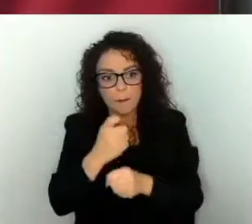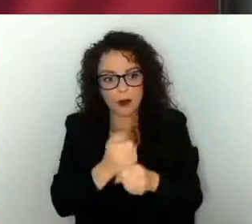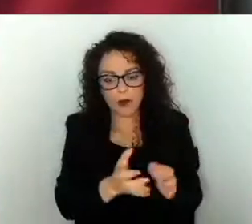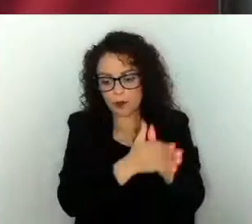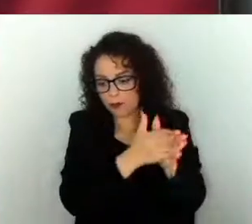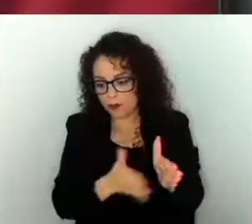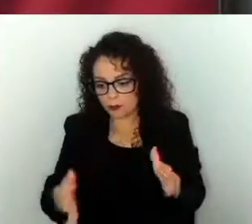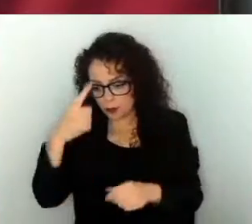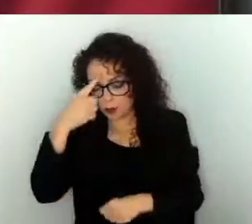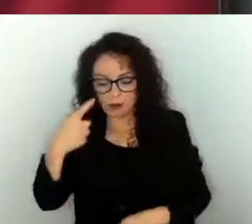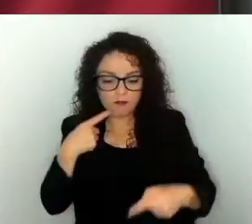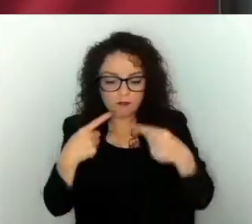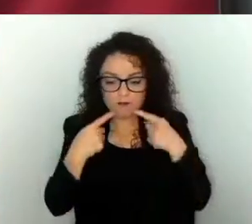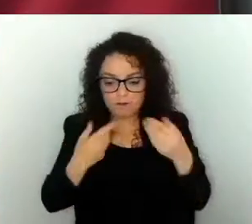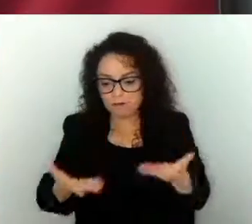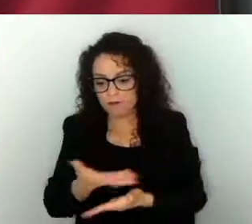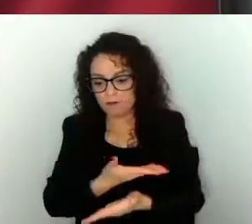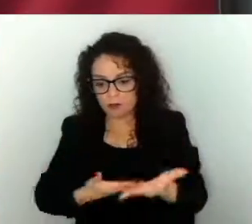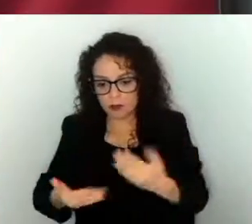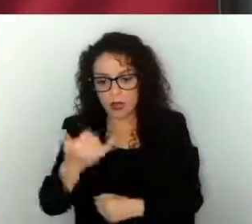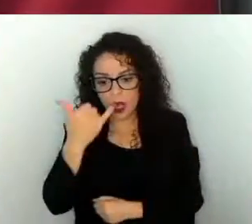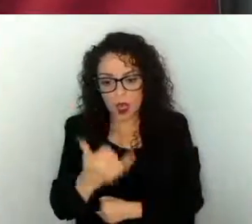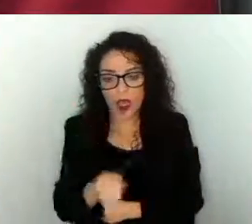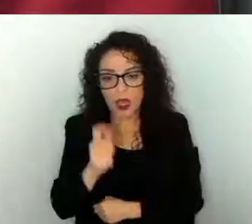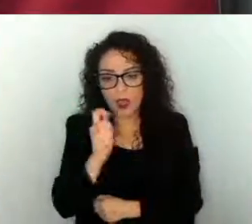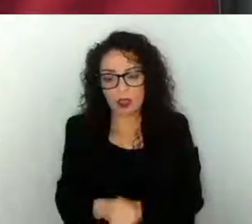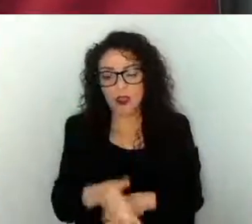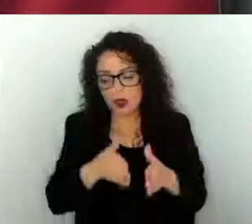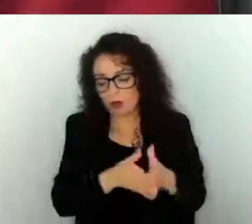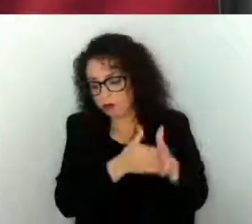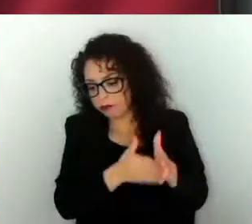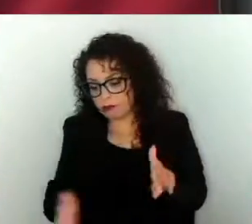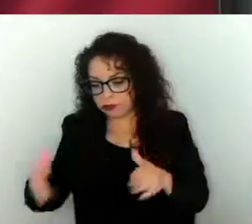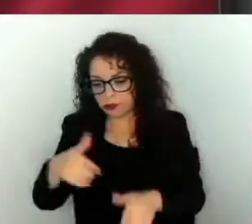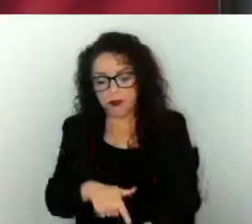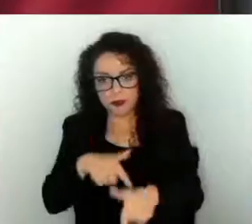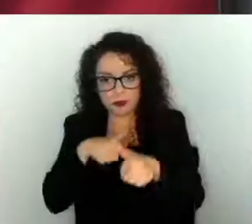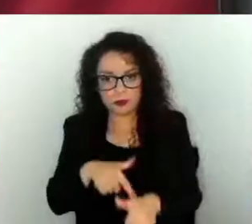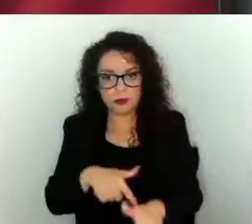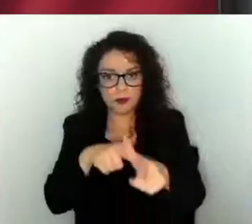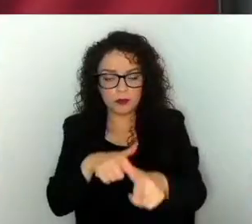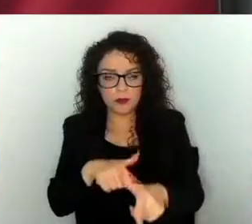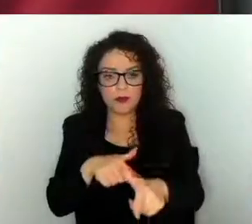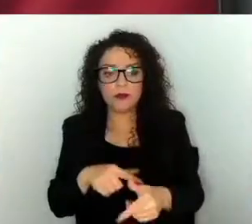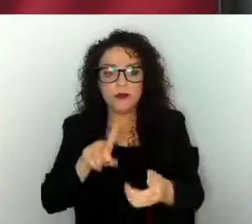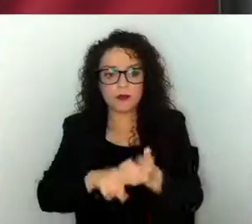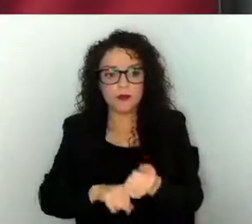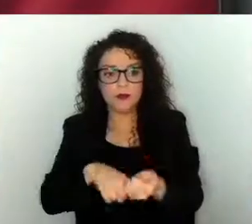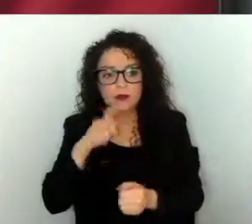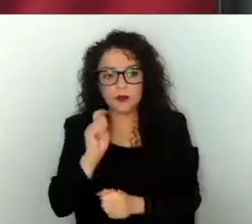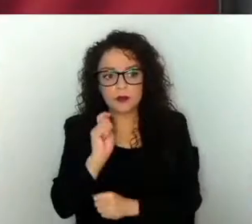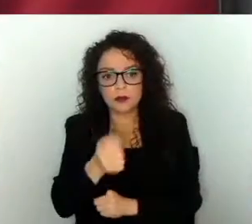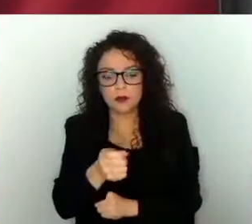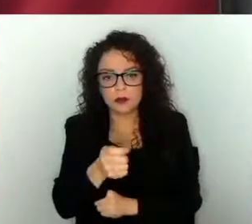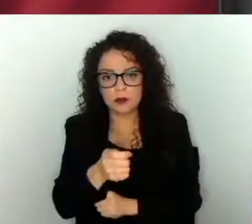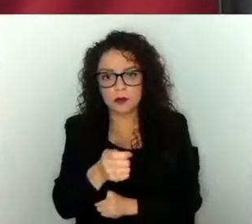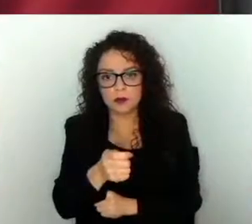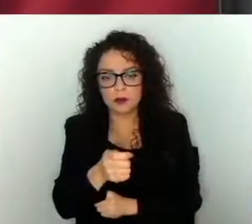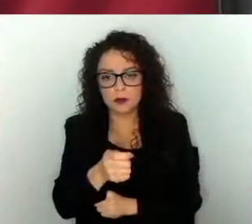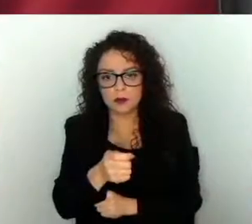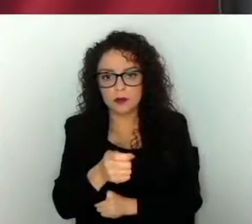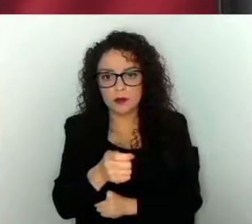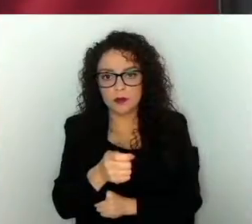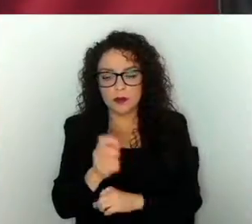de la legislatura y para todo el periodo constitucional, se integrará un órgano denominado Junta de